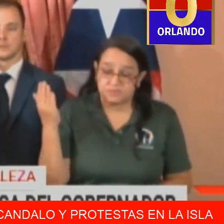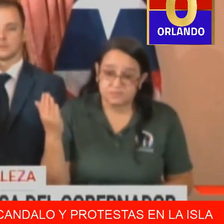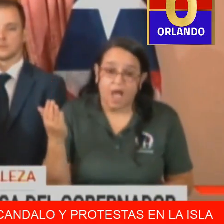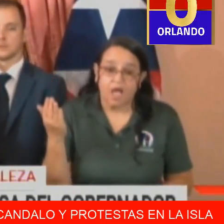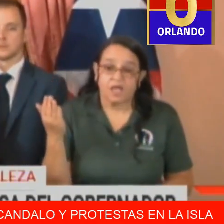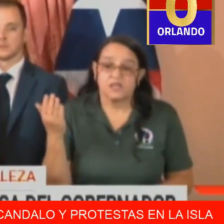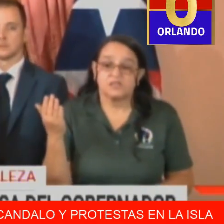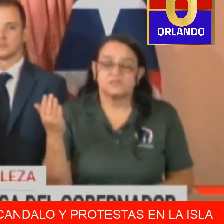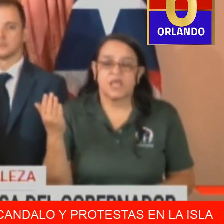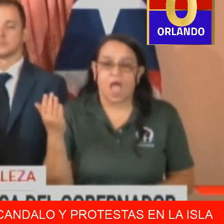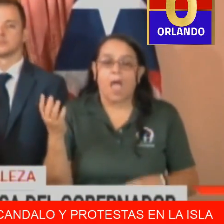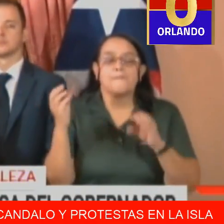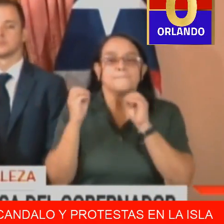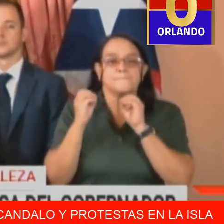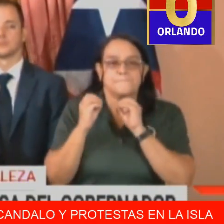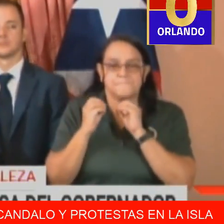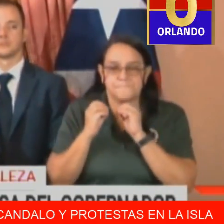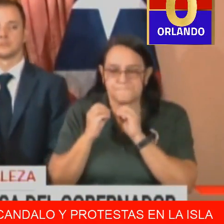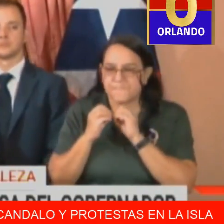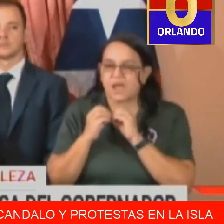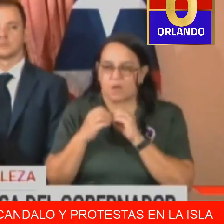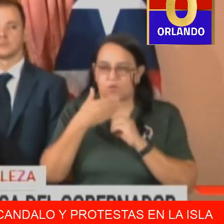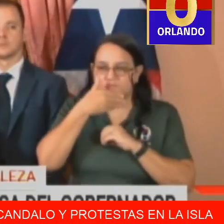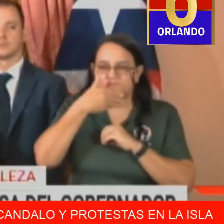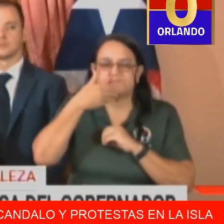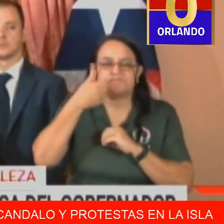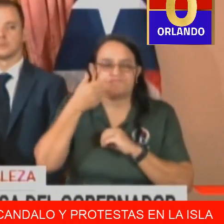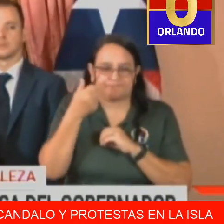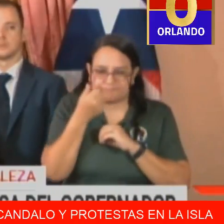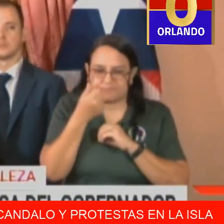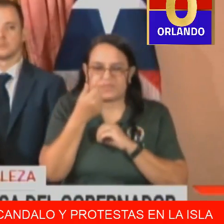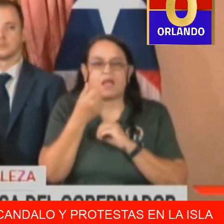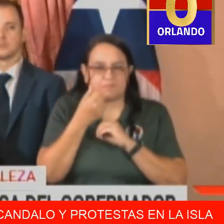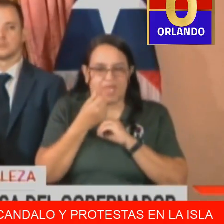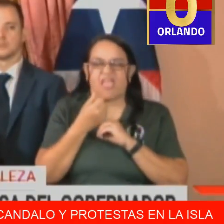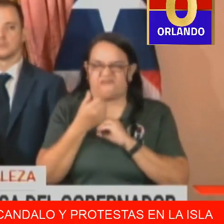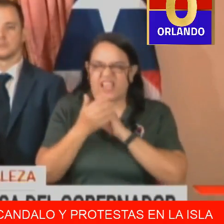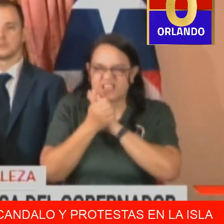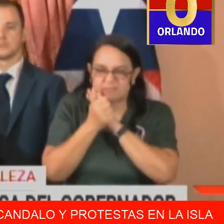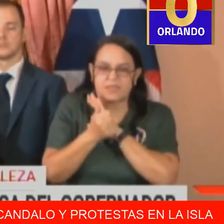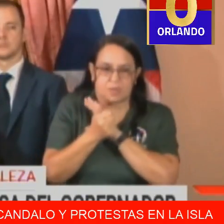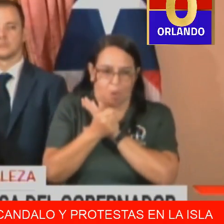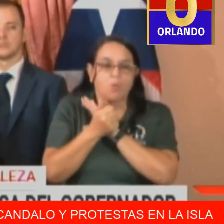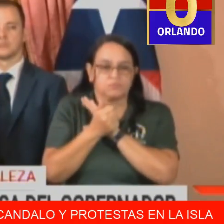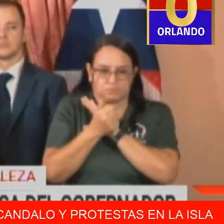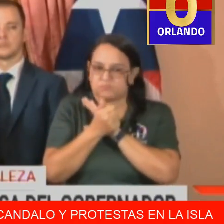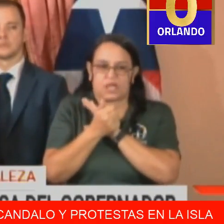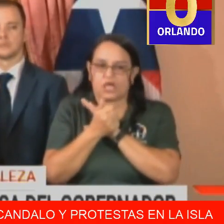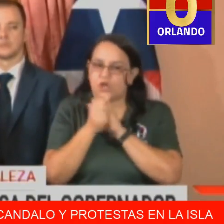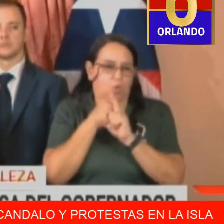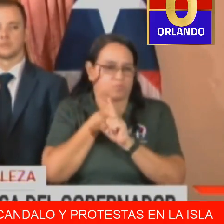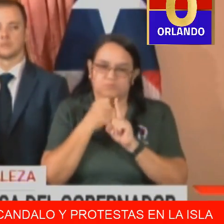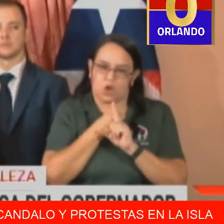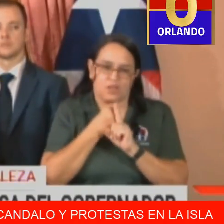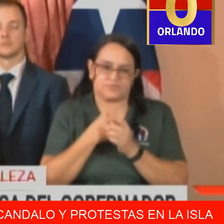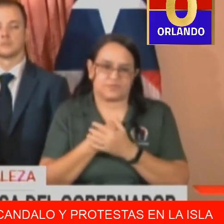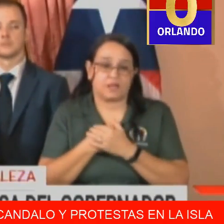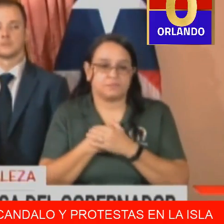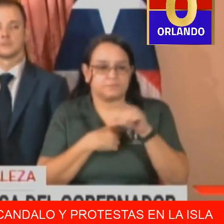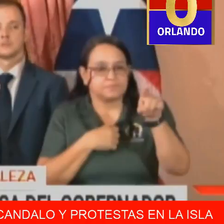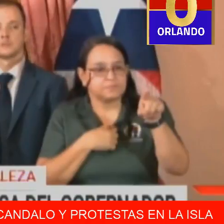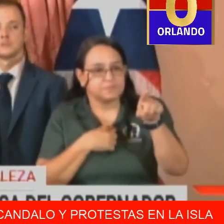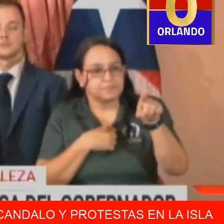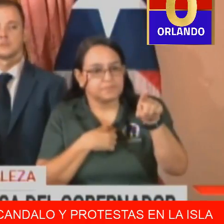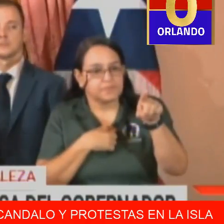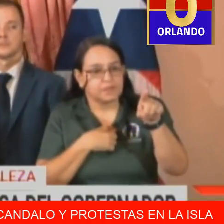que sea más efectivo y no las acciones violentas lo que marquen ese tipo de acción. Con permiso, sí, la tercera pregunta era